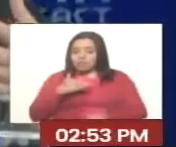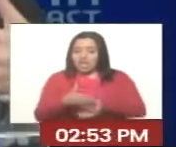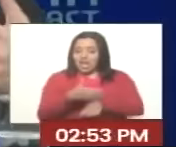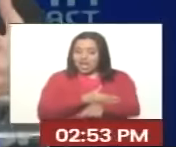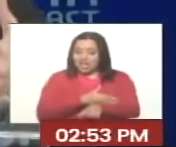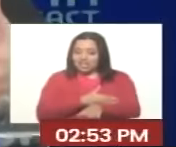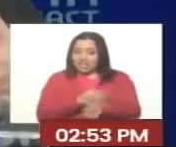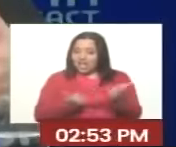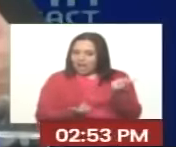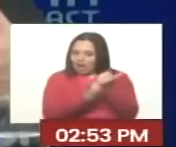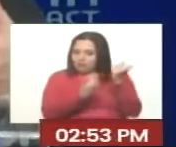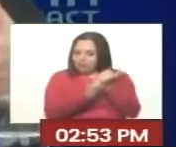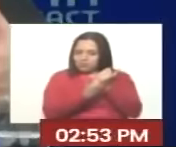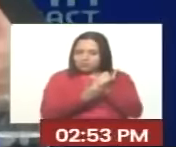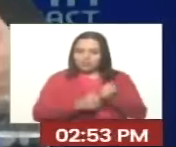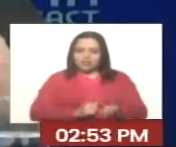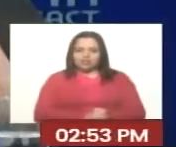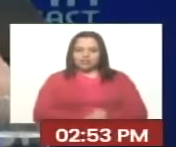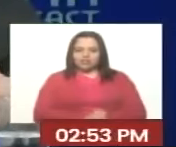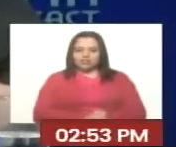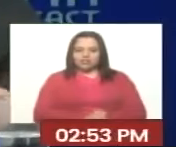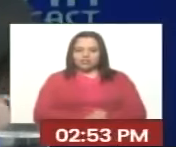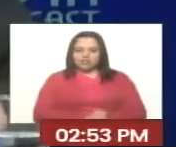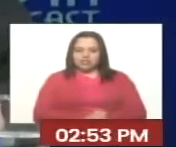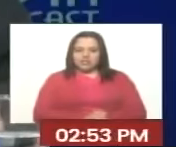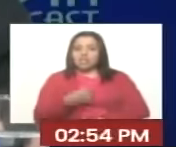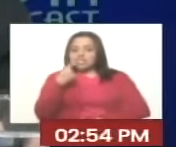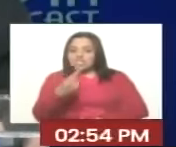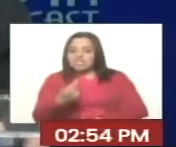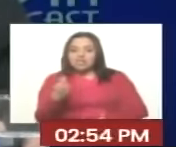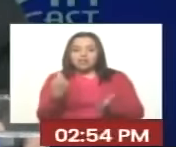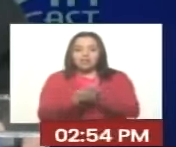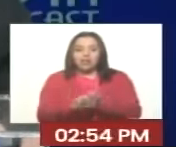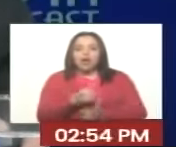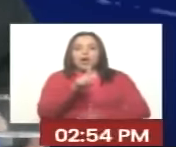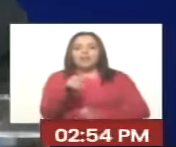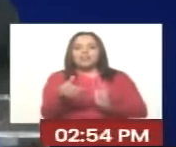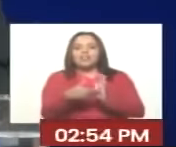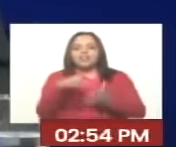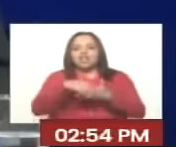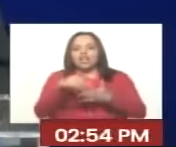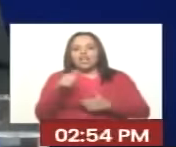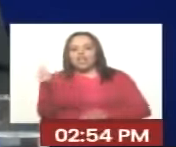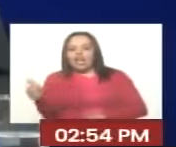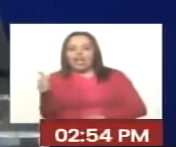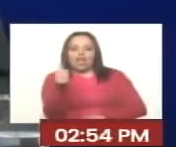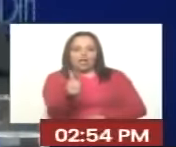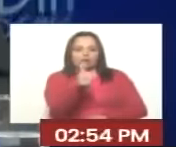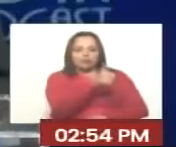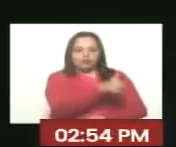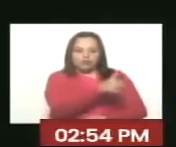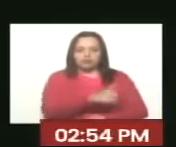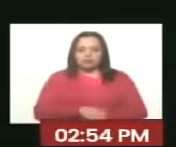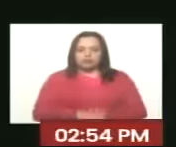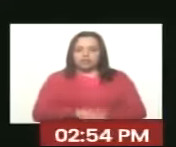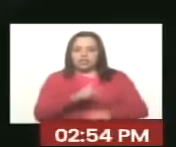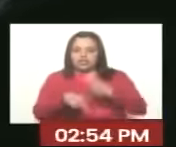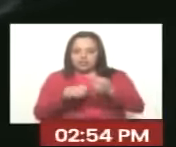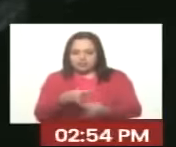que asesoraron a Guillermo Améstica, él dice que le dio los $3,000 a cada uno. Posteriormente a